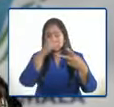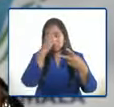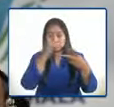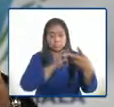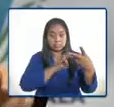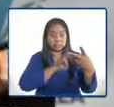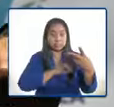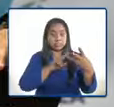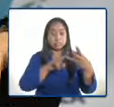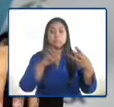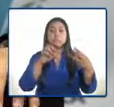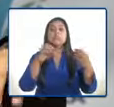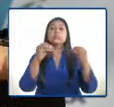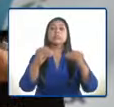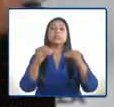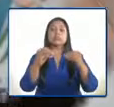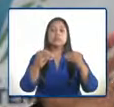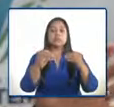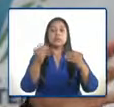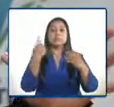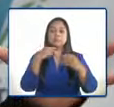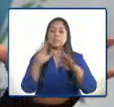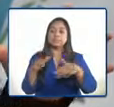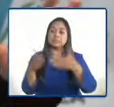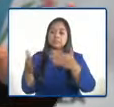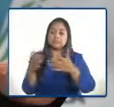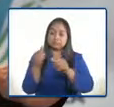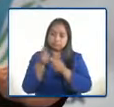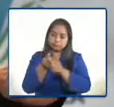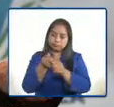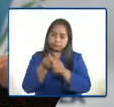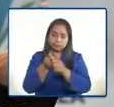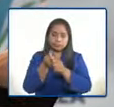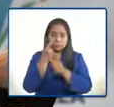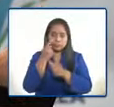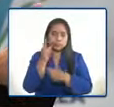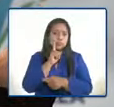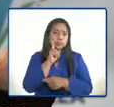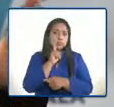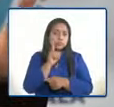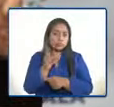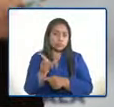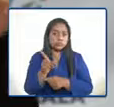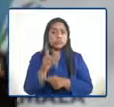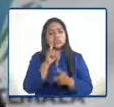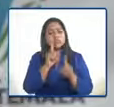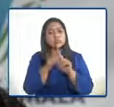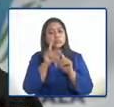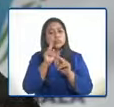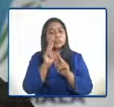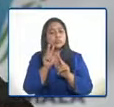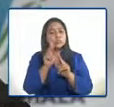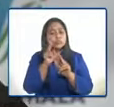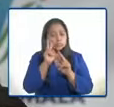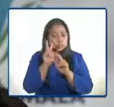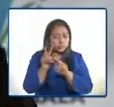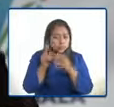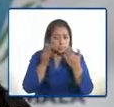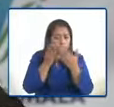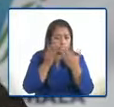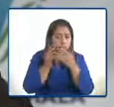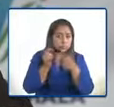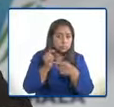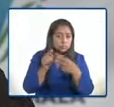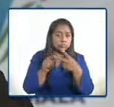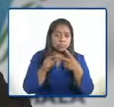un pedagogo, de manera de poderles dar ese seguimiento a los jóvenes y poder ver que estén estudiando, que se